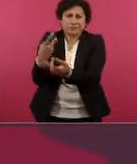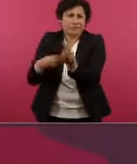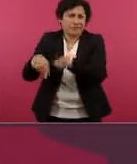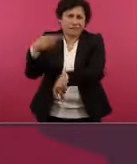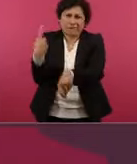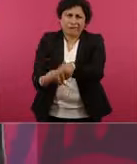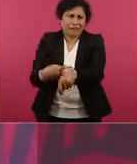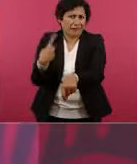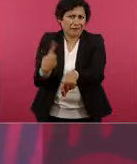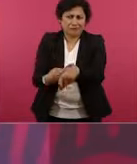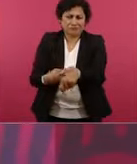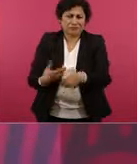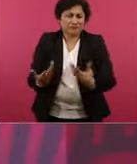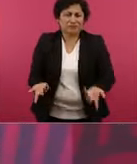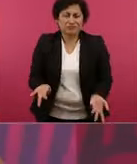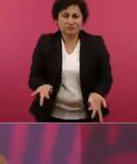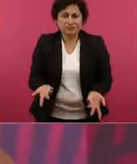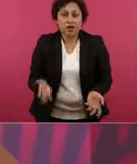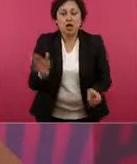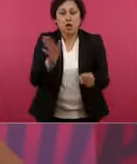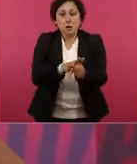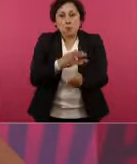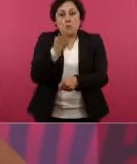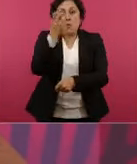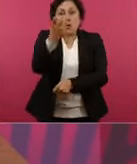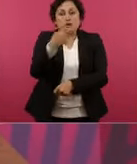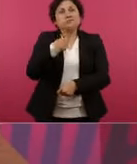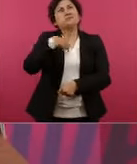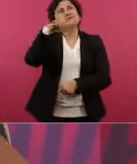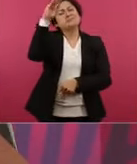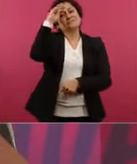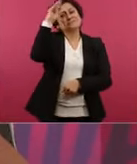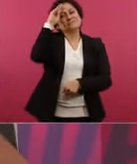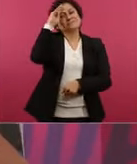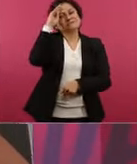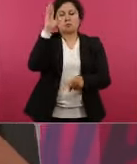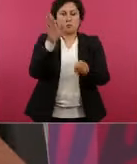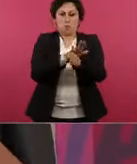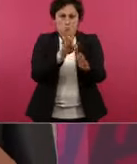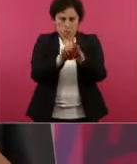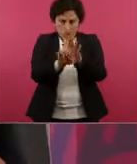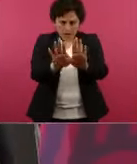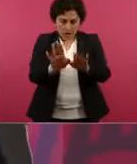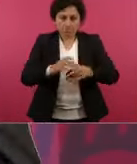hacemos? Porque a los alcohólicos